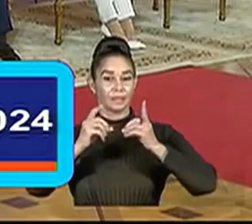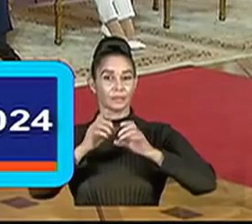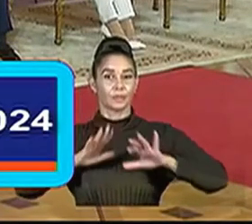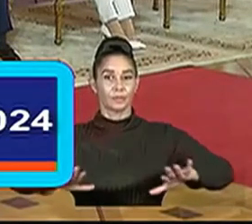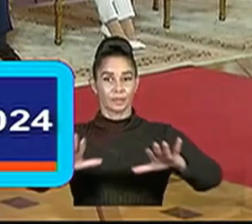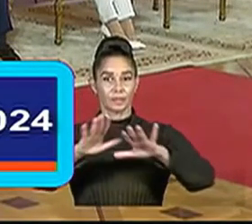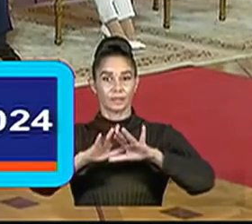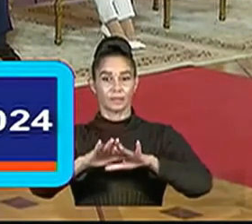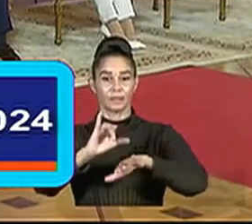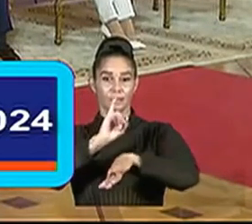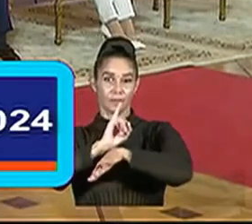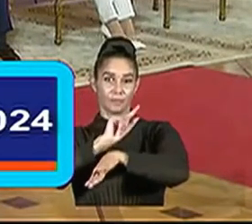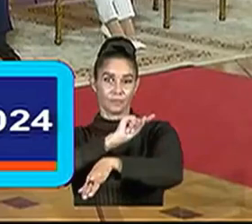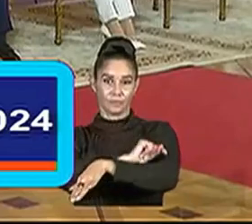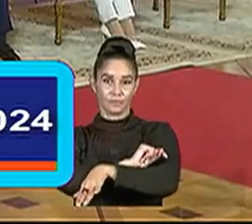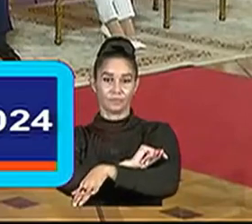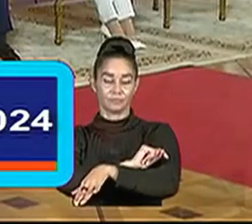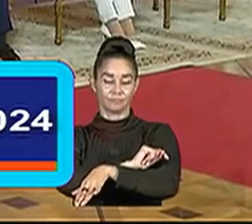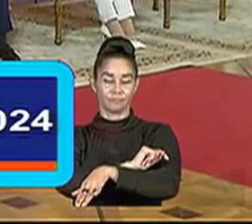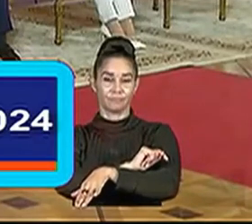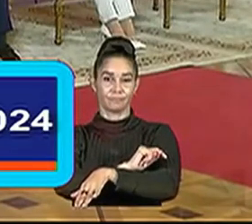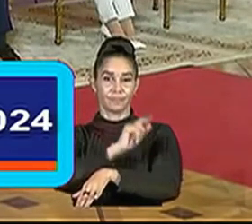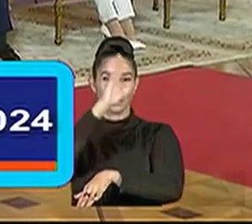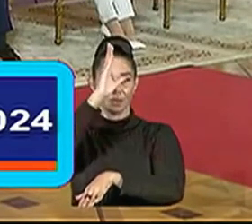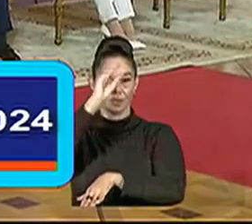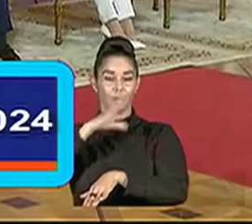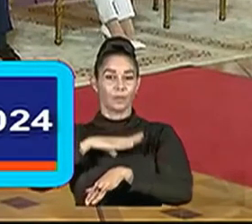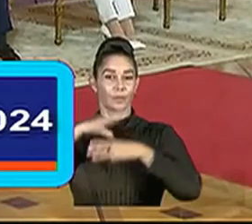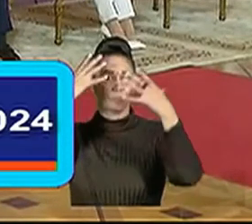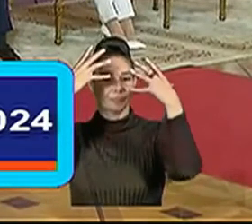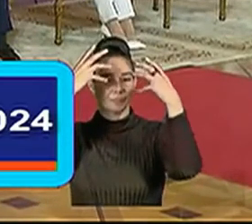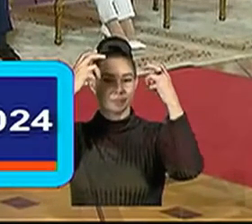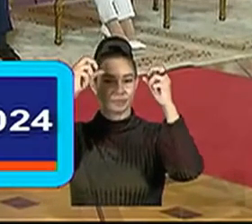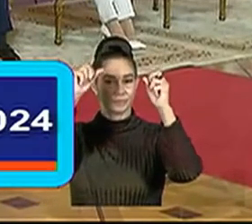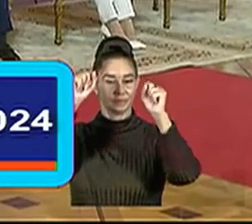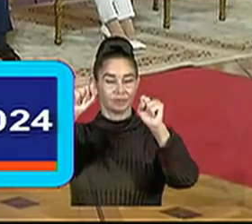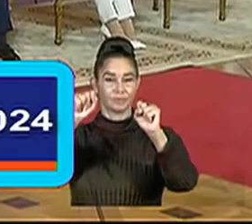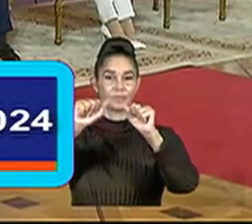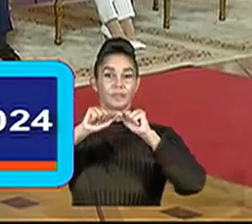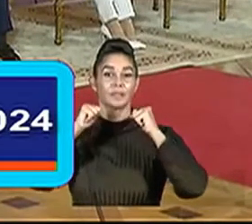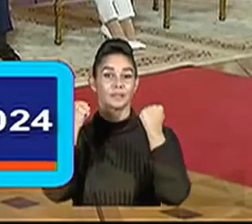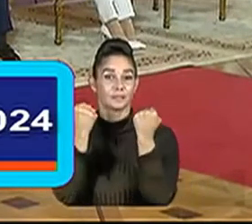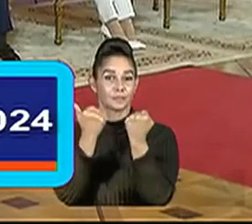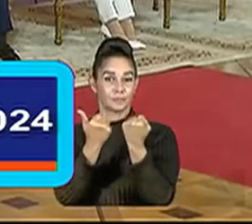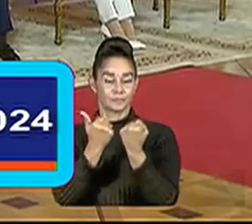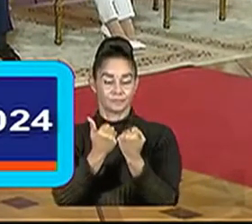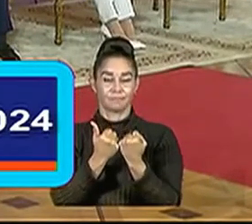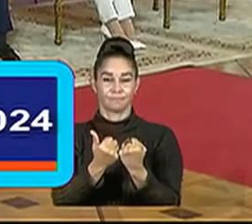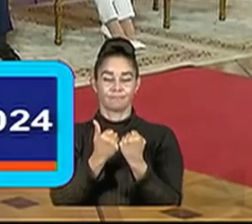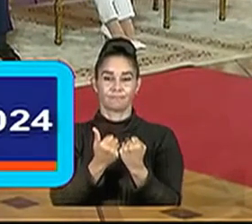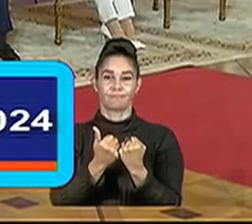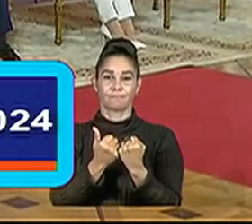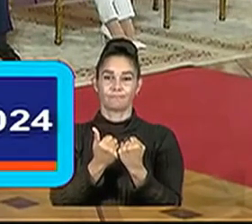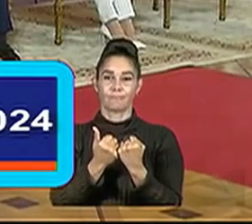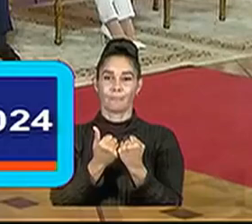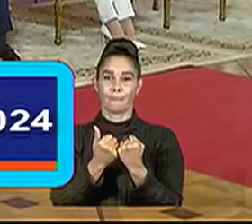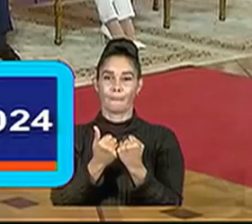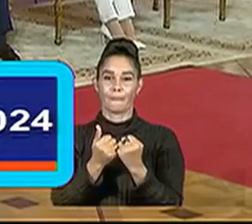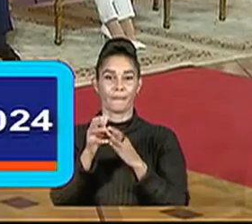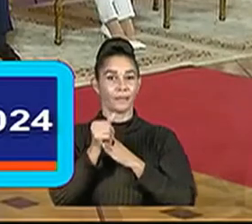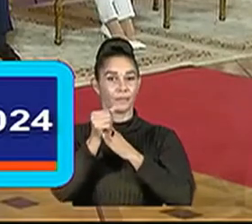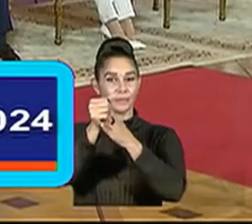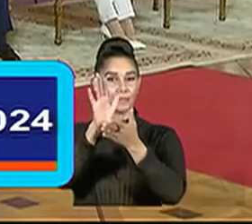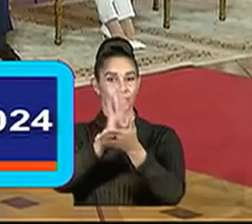de Infotep, señores presidentes de asociaciones de rectores